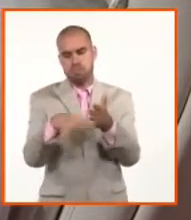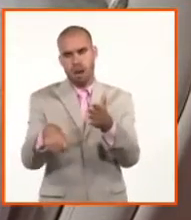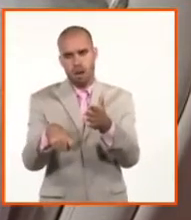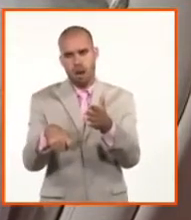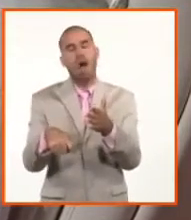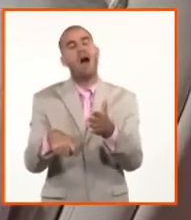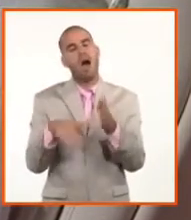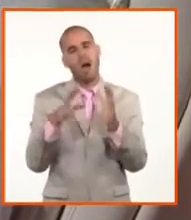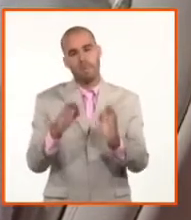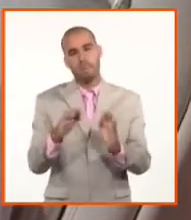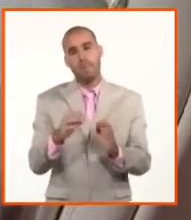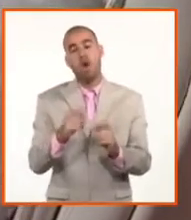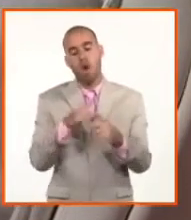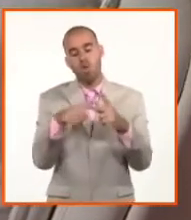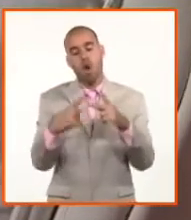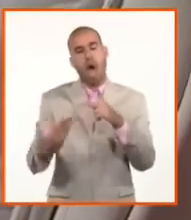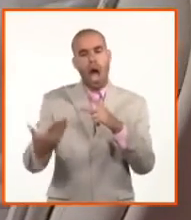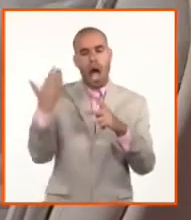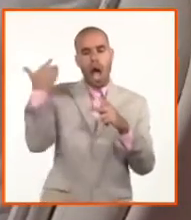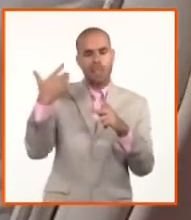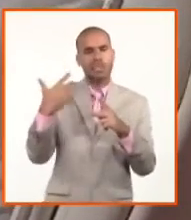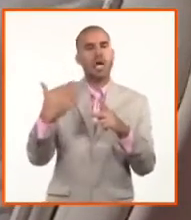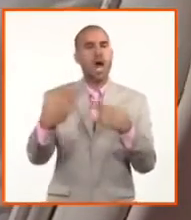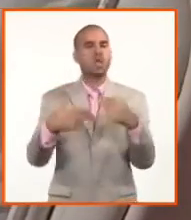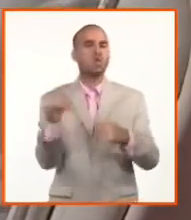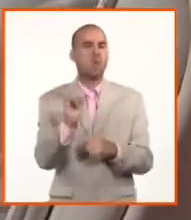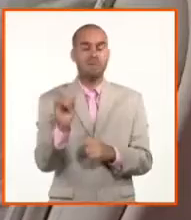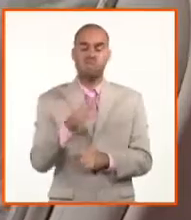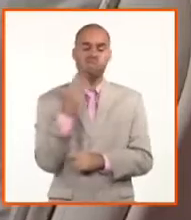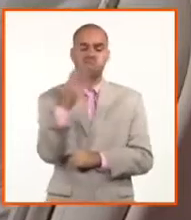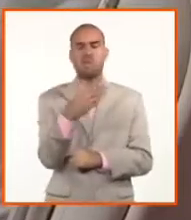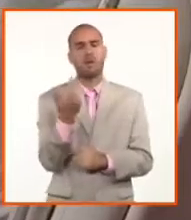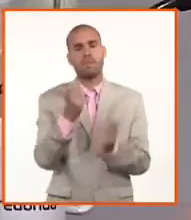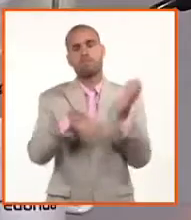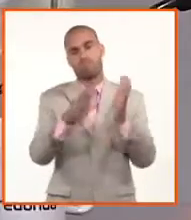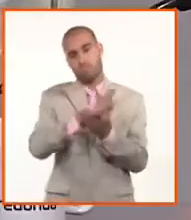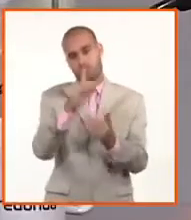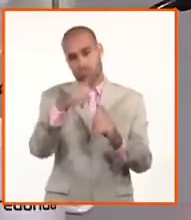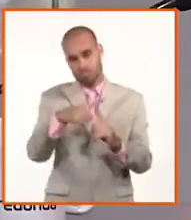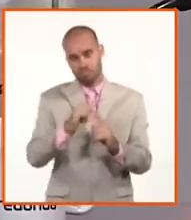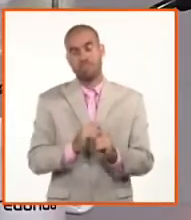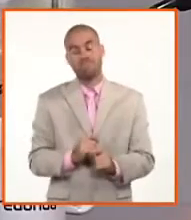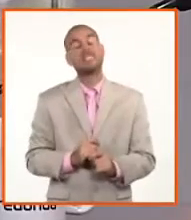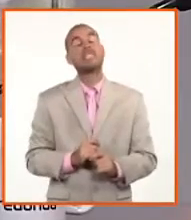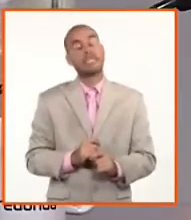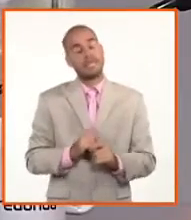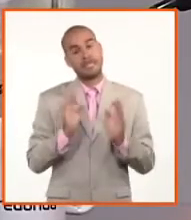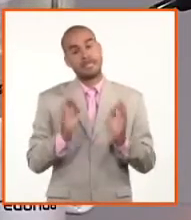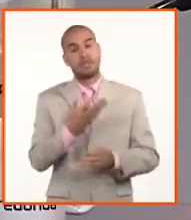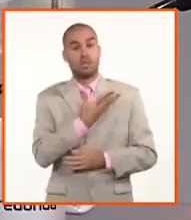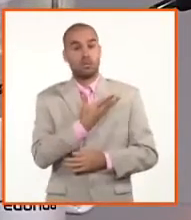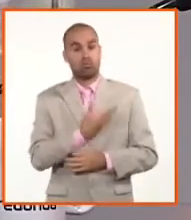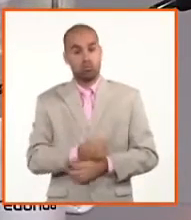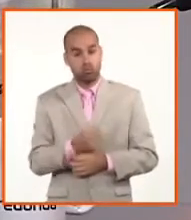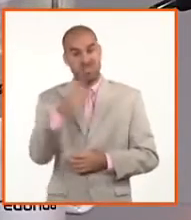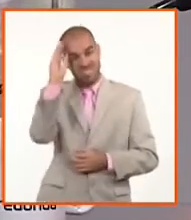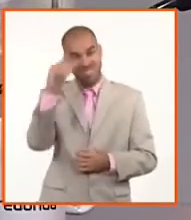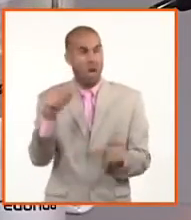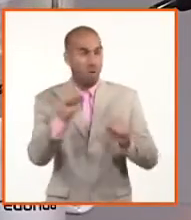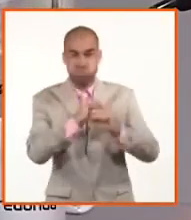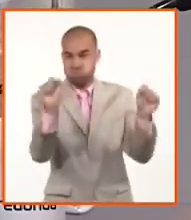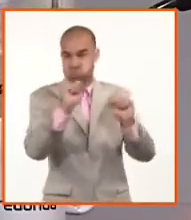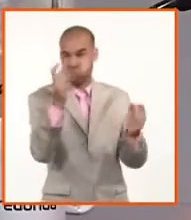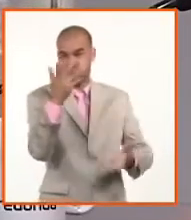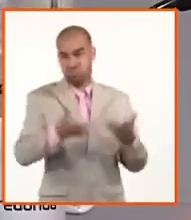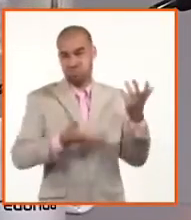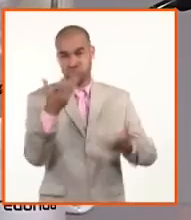y Luis hubieran hecho en una circunstancia como esta, se fueron a Matanzas. Lamentablemente ocurrió este trágico accidente